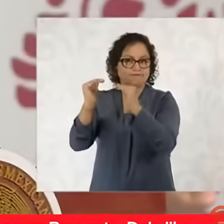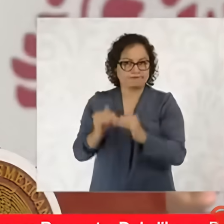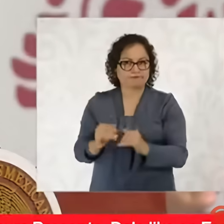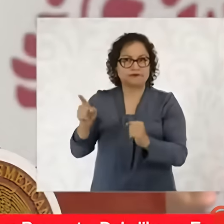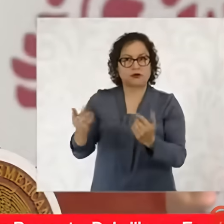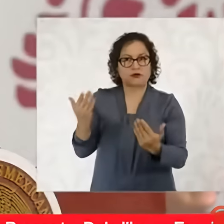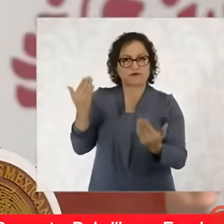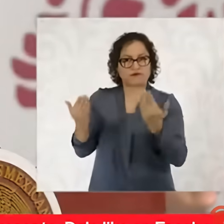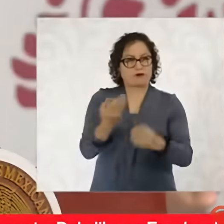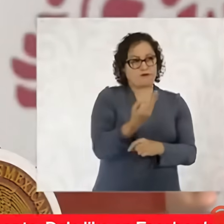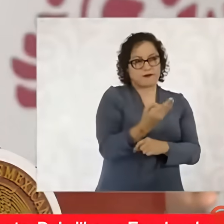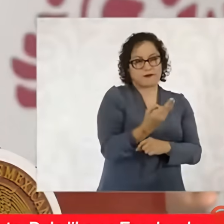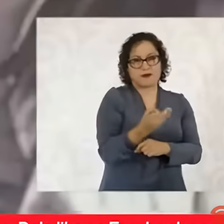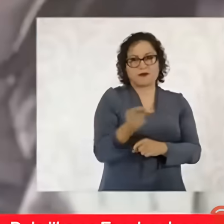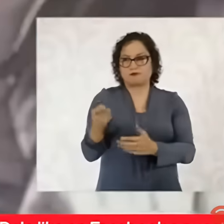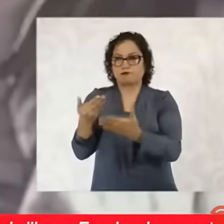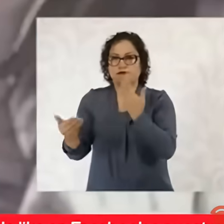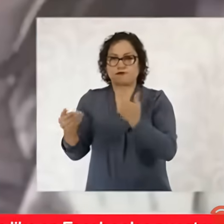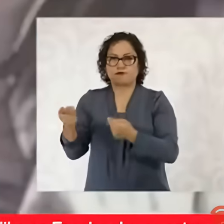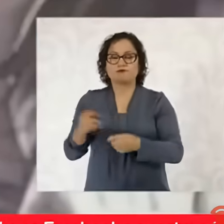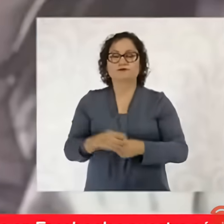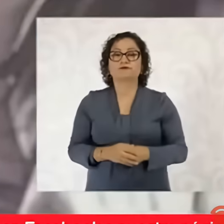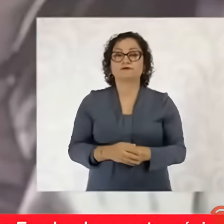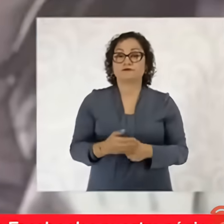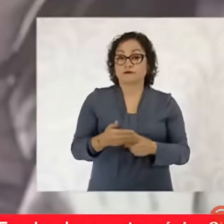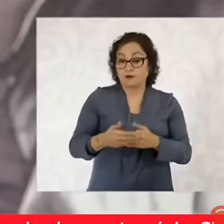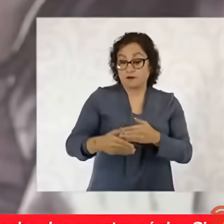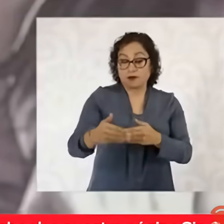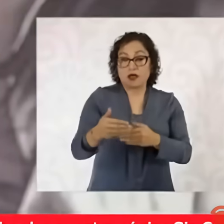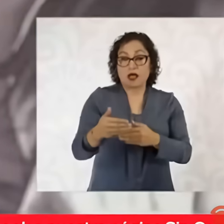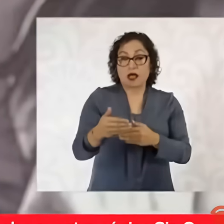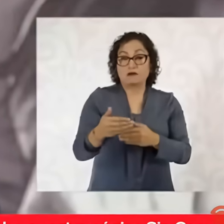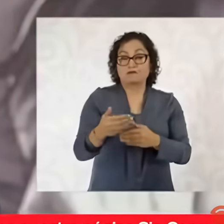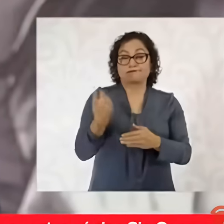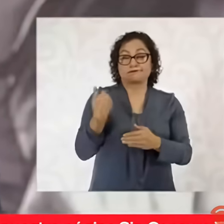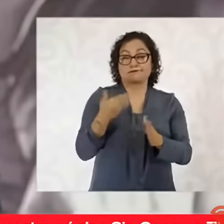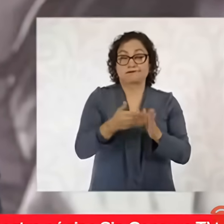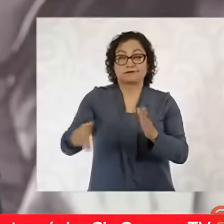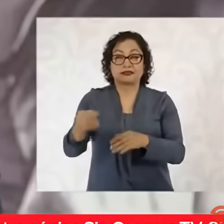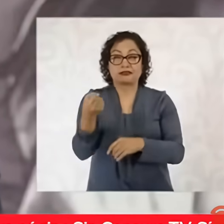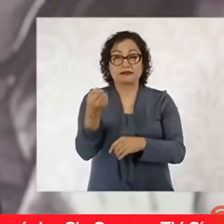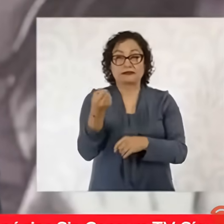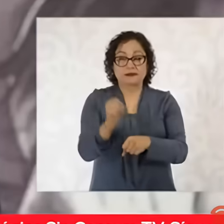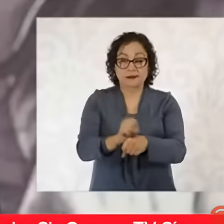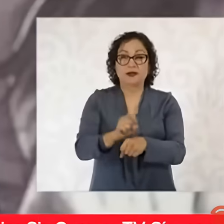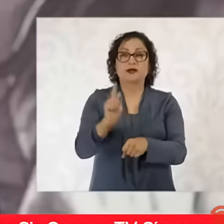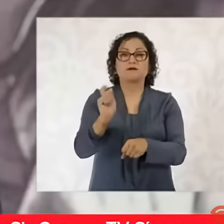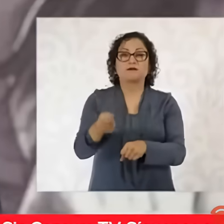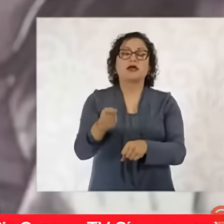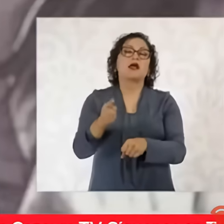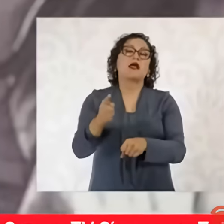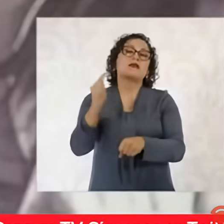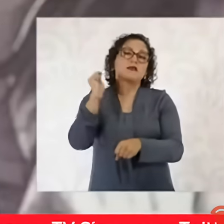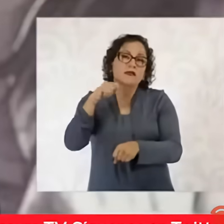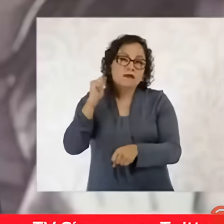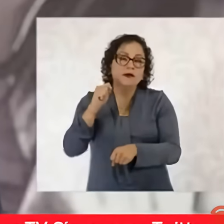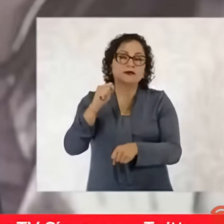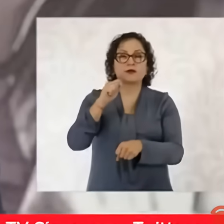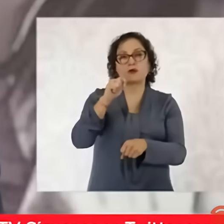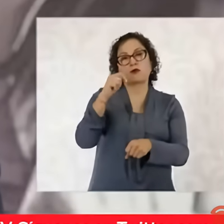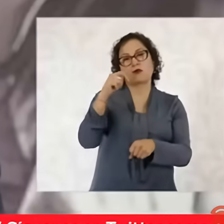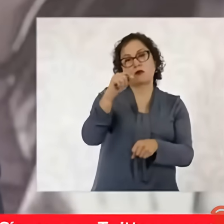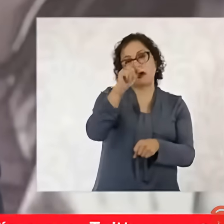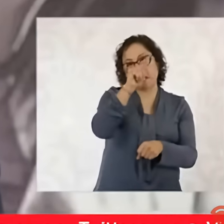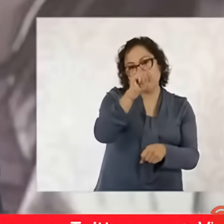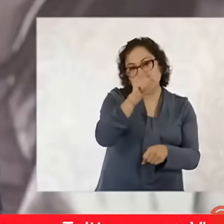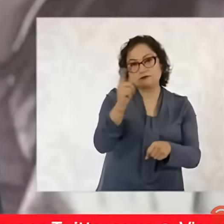2025. En las últimas semanas se han realizado 4 operativos coordinados en diferentes municipios, en Tabasco y en Jalisco, donde